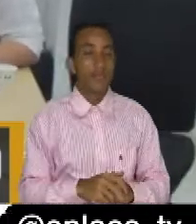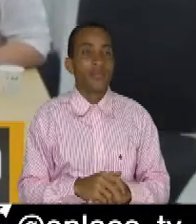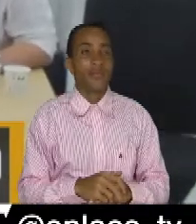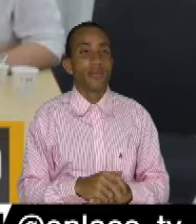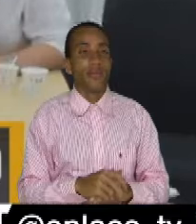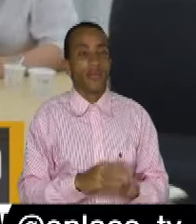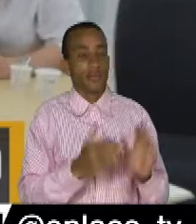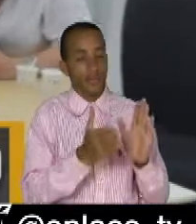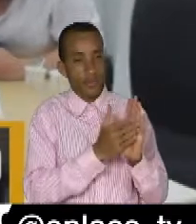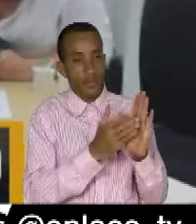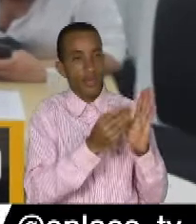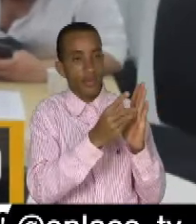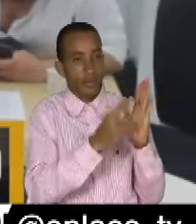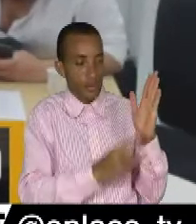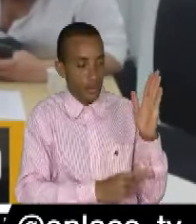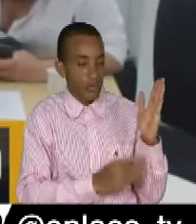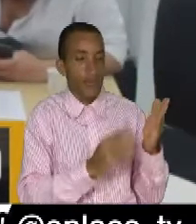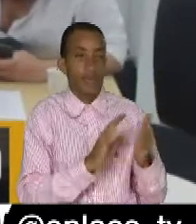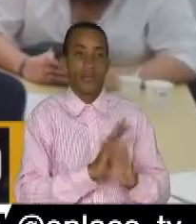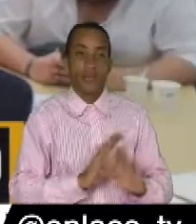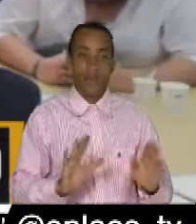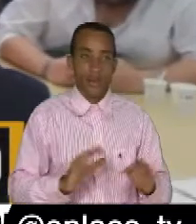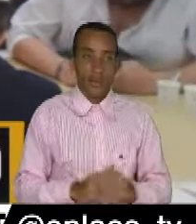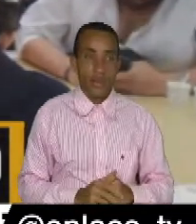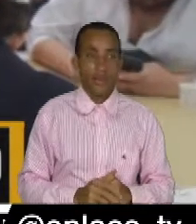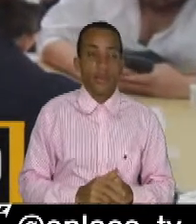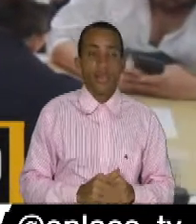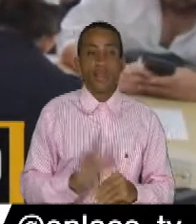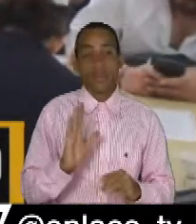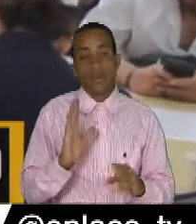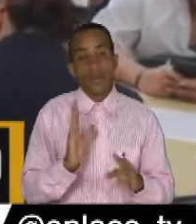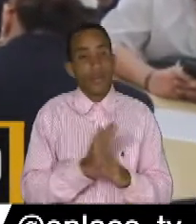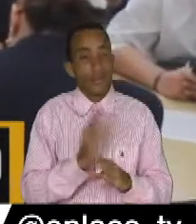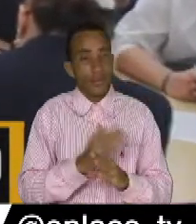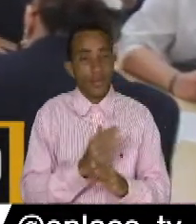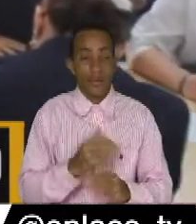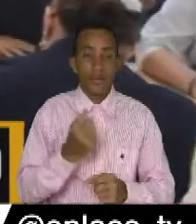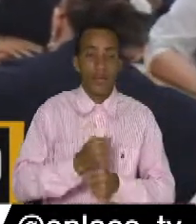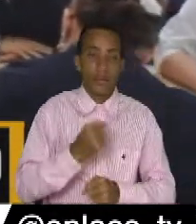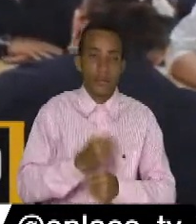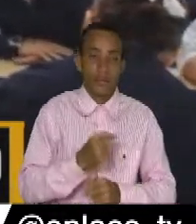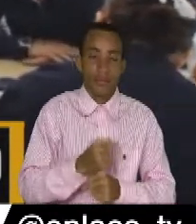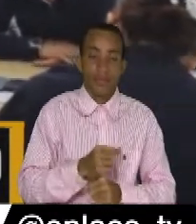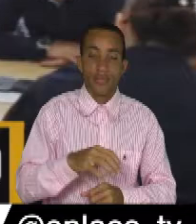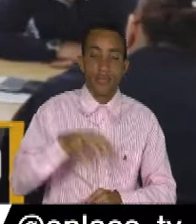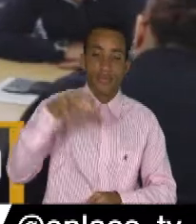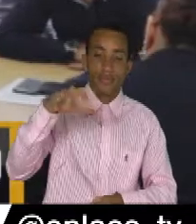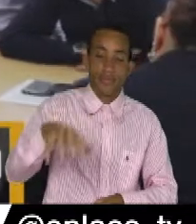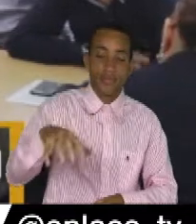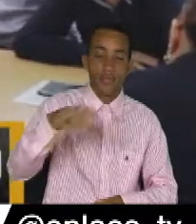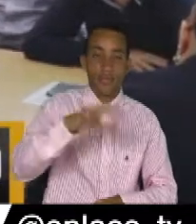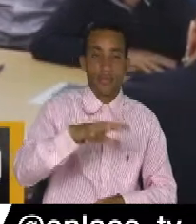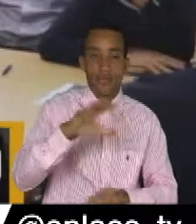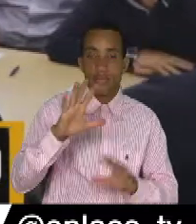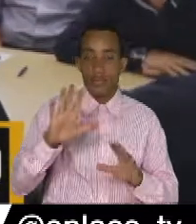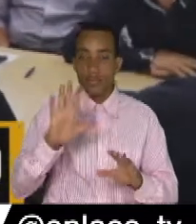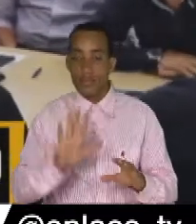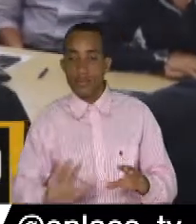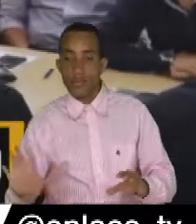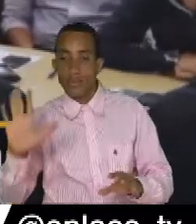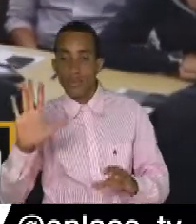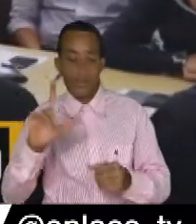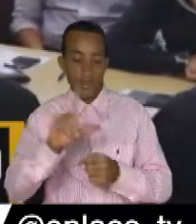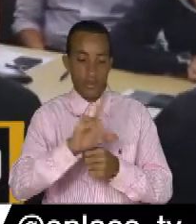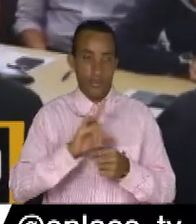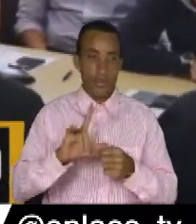El escenario buscó darle salida a la problemática laboral estandarizada ante entes del gobierno nacional, departamental y local. Está